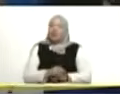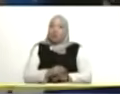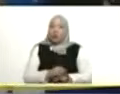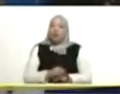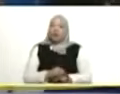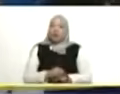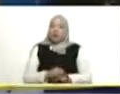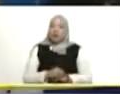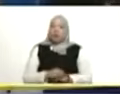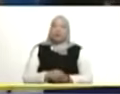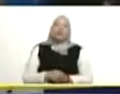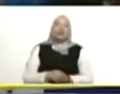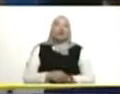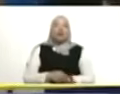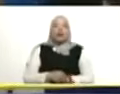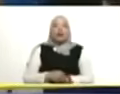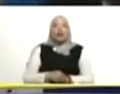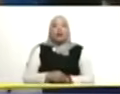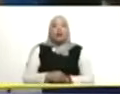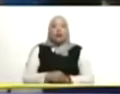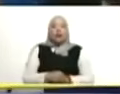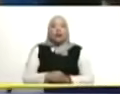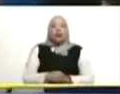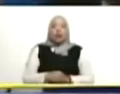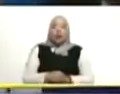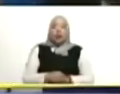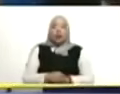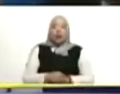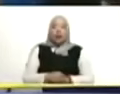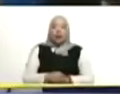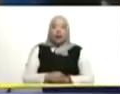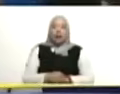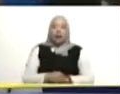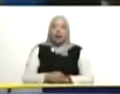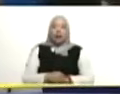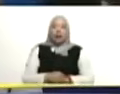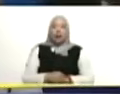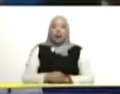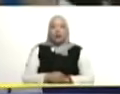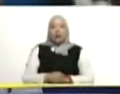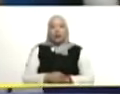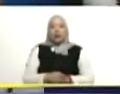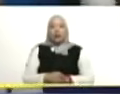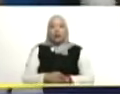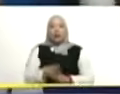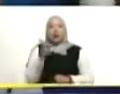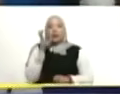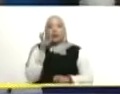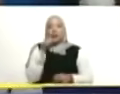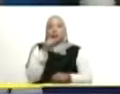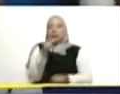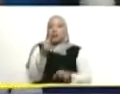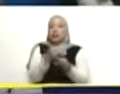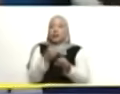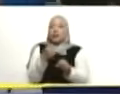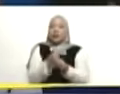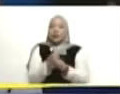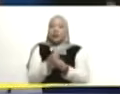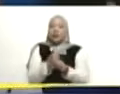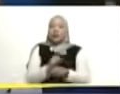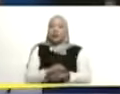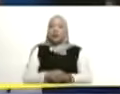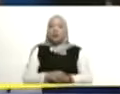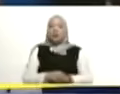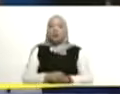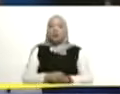acuerdan? La tengo. Una canción de rap, ¿no? O reggaetón. Sí, sí, una aquí la tengo. Bueno, aquí está la gran